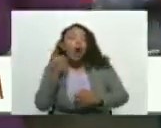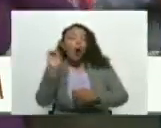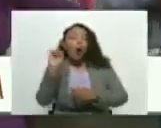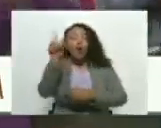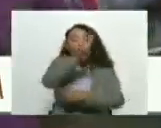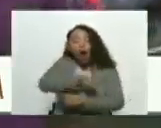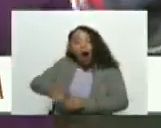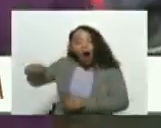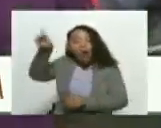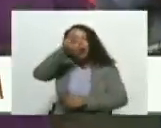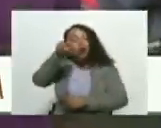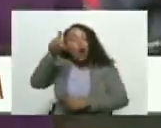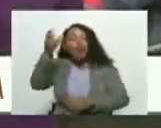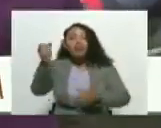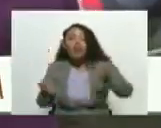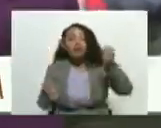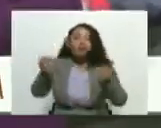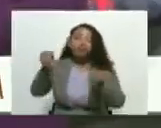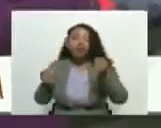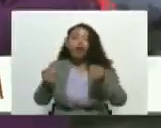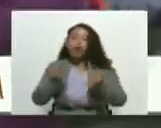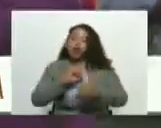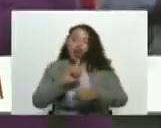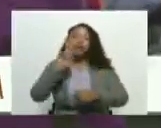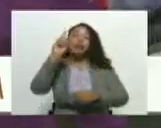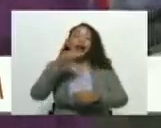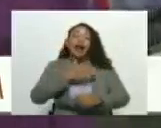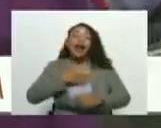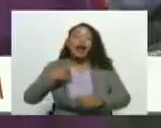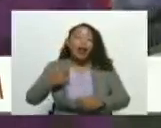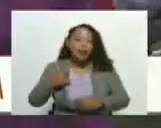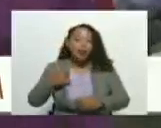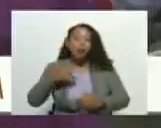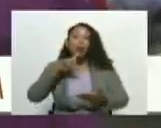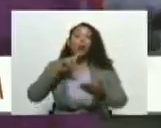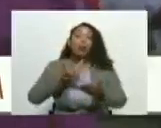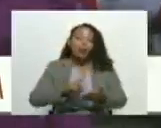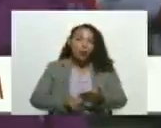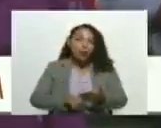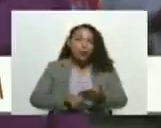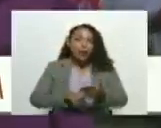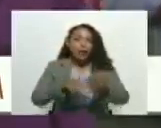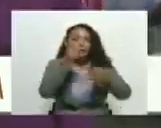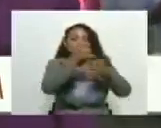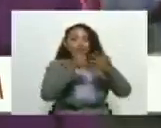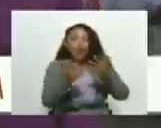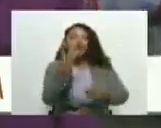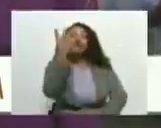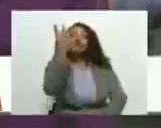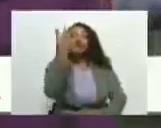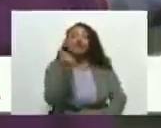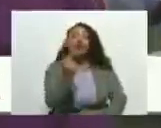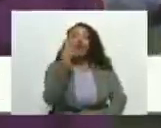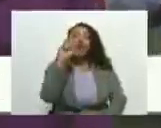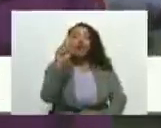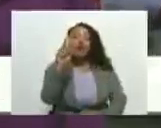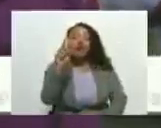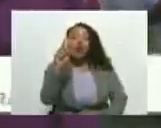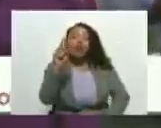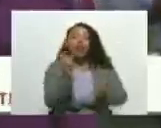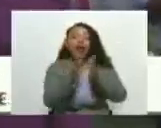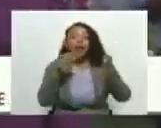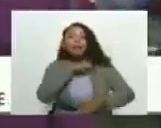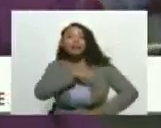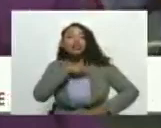tienda del transportista. Estamos procurando que también cumplamos el vértice número 1 de la gran misión Transporte Venezuela, que